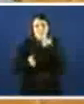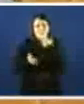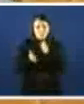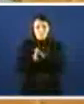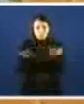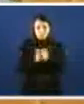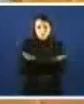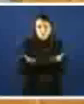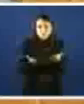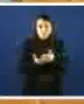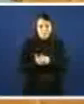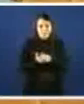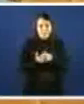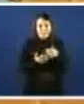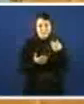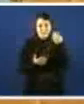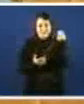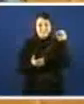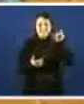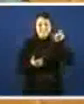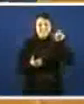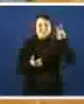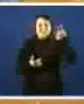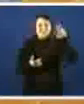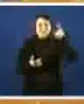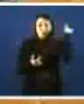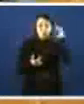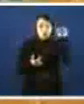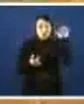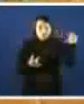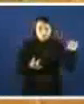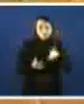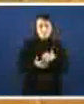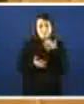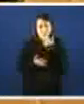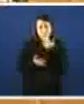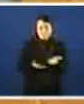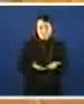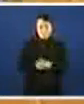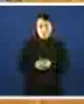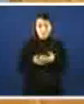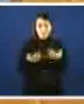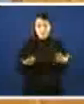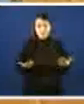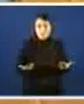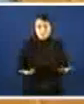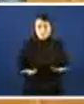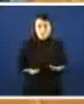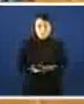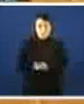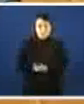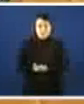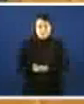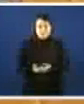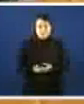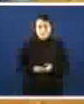de Alejandro Magno, pero como acabamos de facer agora, que casi non sabe un que botón ten que apuntar, ademais son pequerrechiños cada vez máis, non se leo que pon ellos,